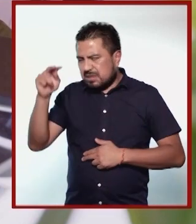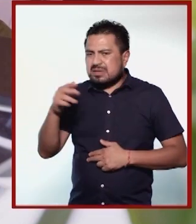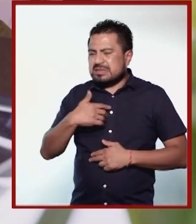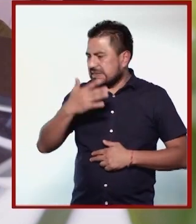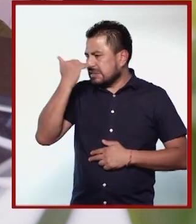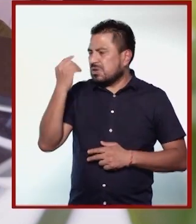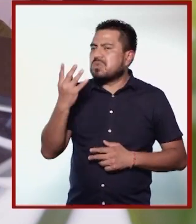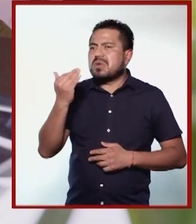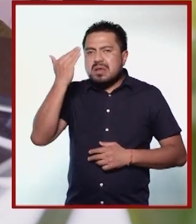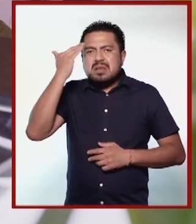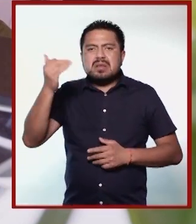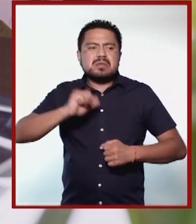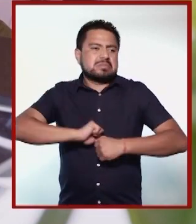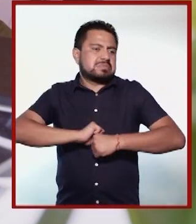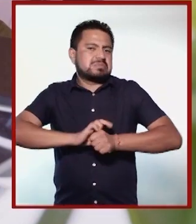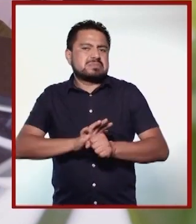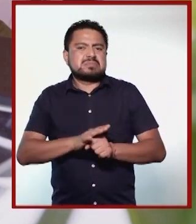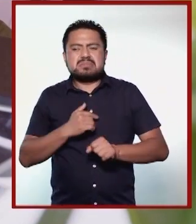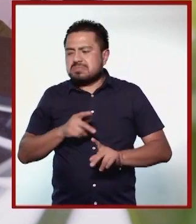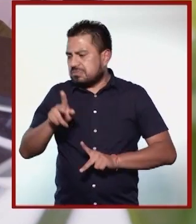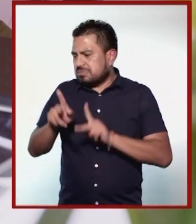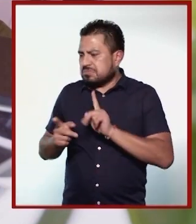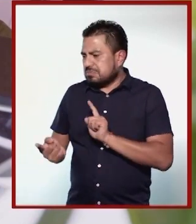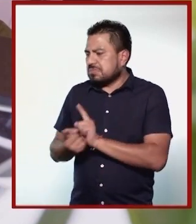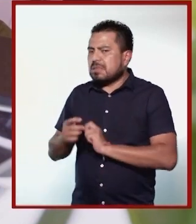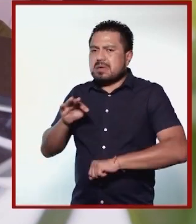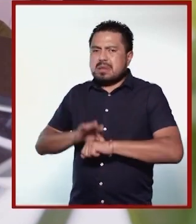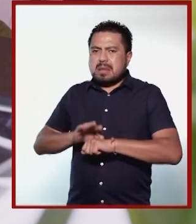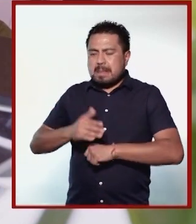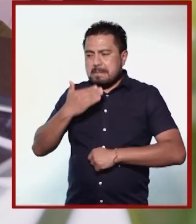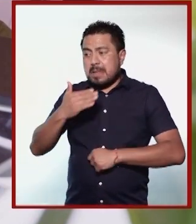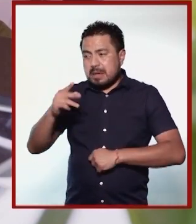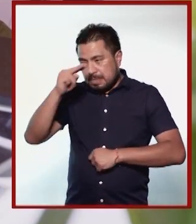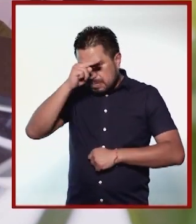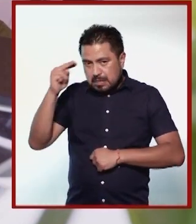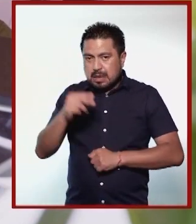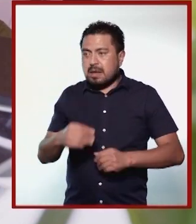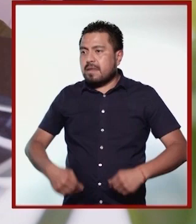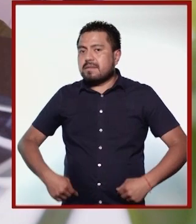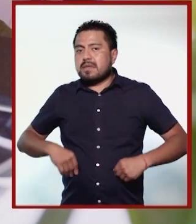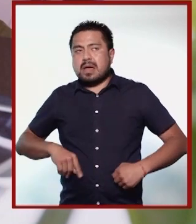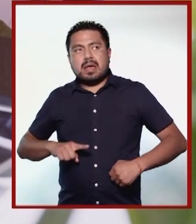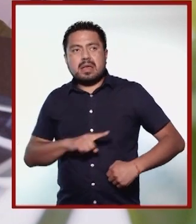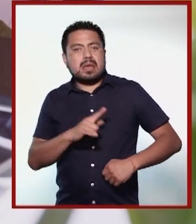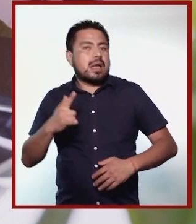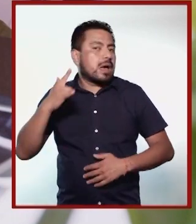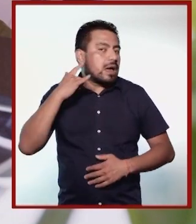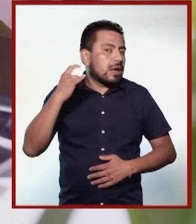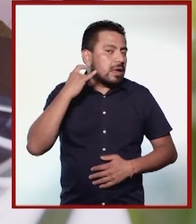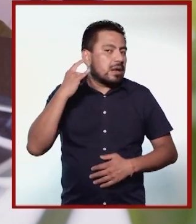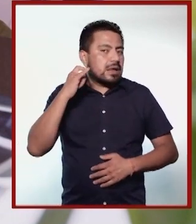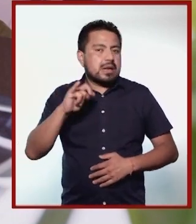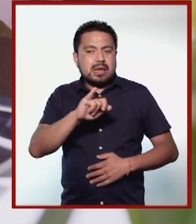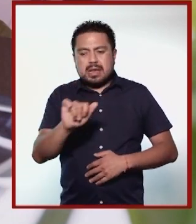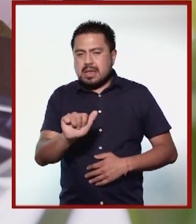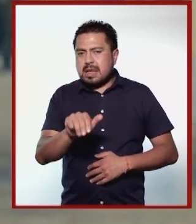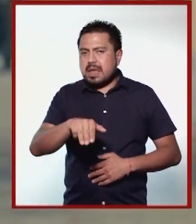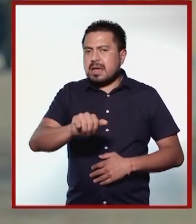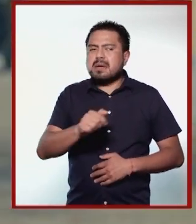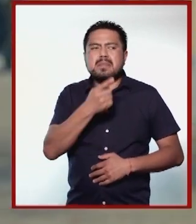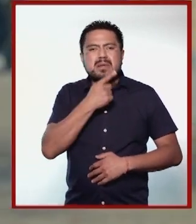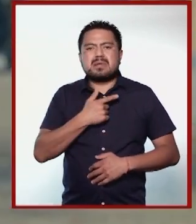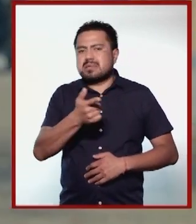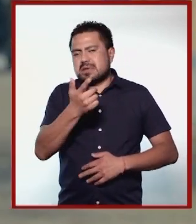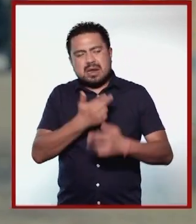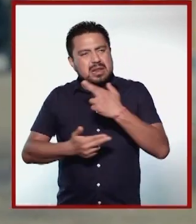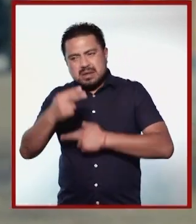sabía cuánto iba a durar la pandemia. Hablé con un muy buen médico mexicano que está viviendo allá en California, Jaime Sepúlveda, y me dijo: Juan, regrésate